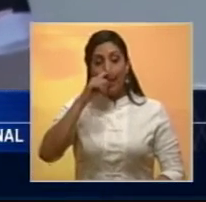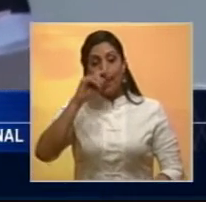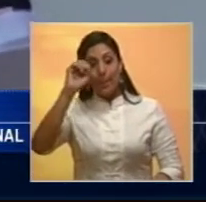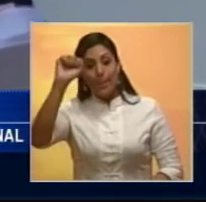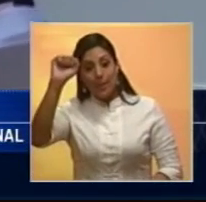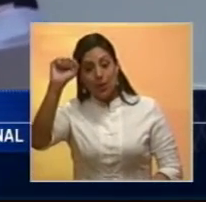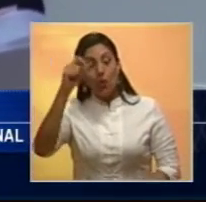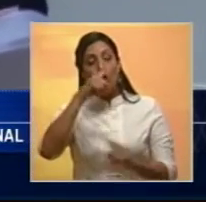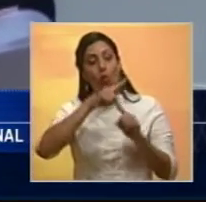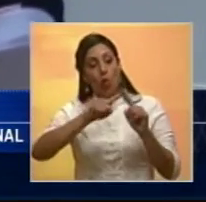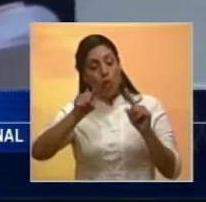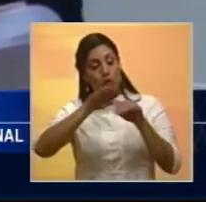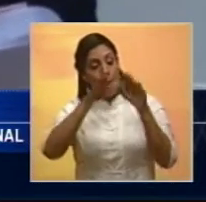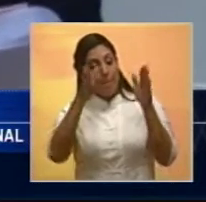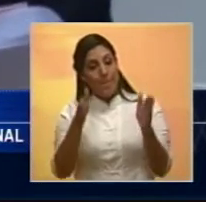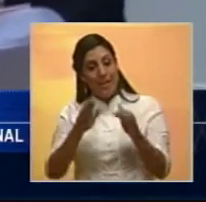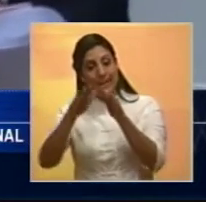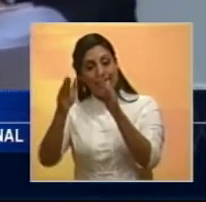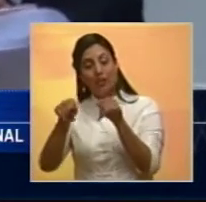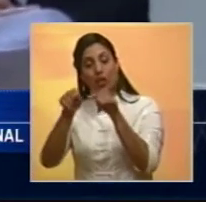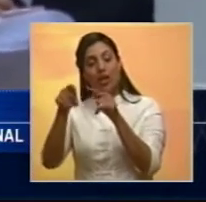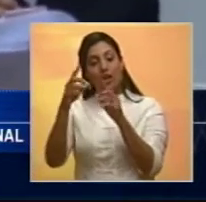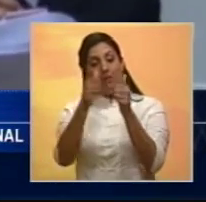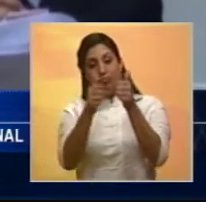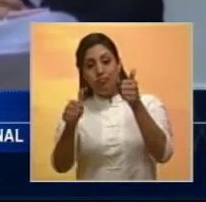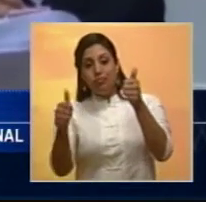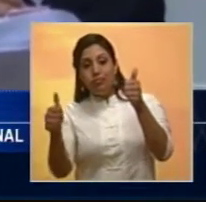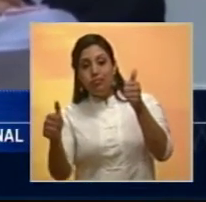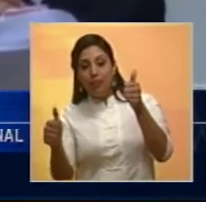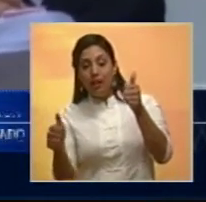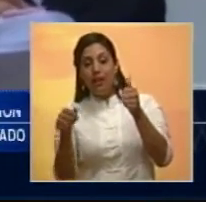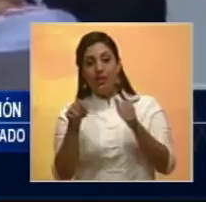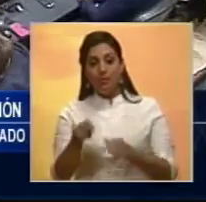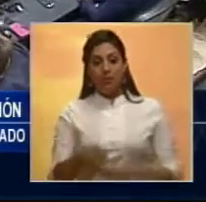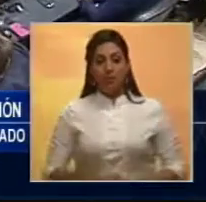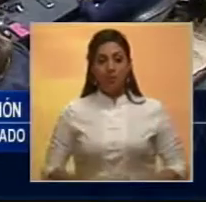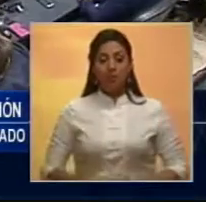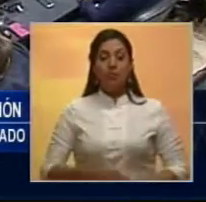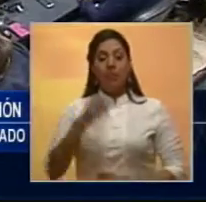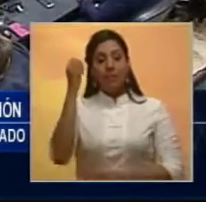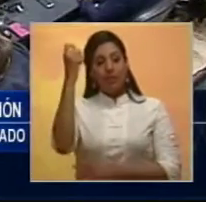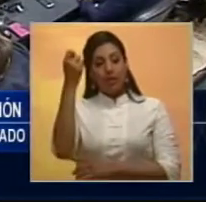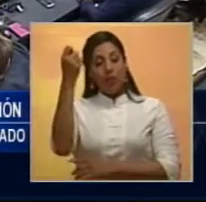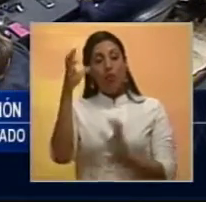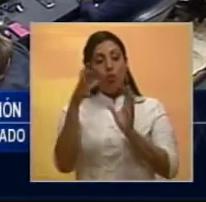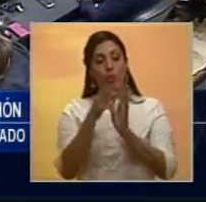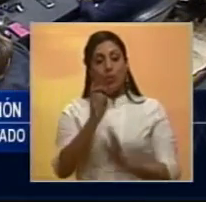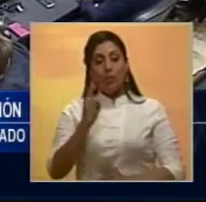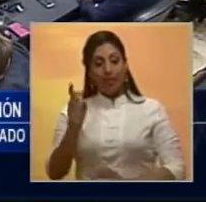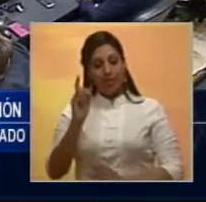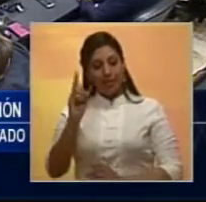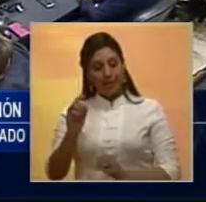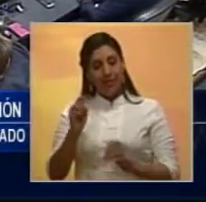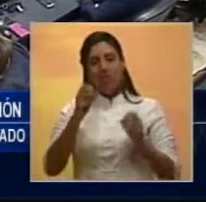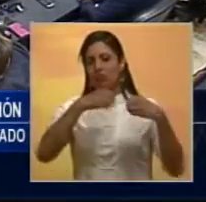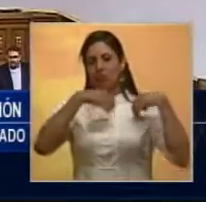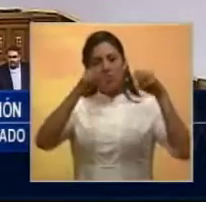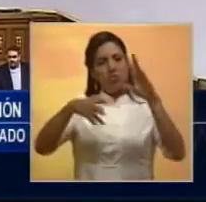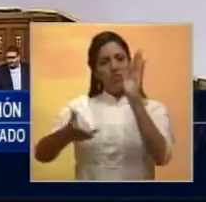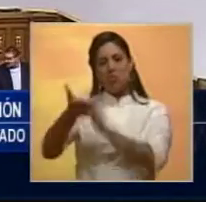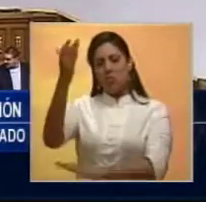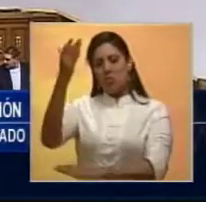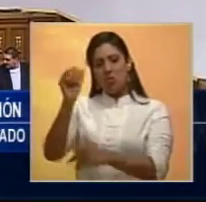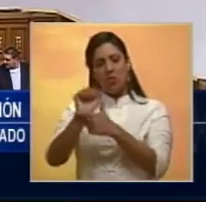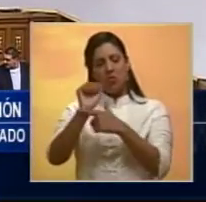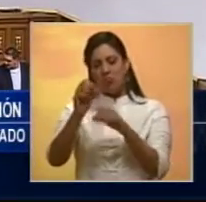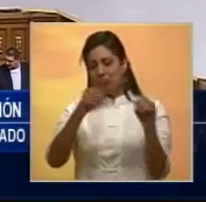República y los ministros como órganos directos que son de aquel. Los parlamentarios del Bloque de la Patria decidieron abandonar la sesión argumentando que